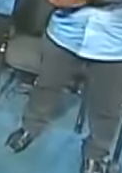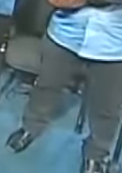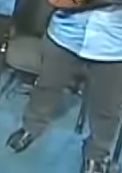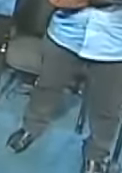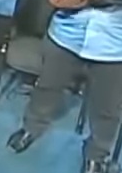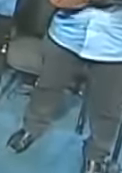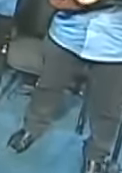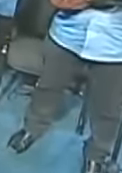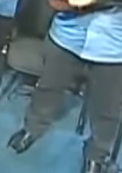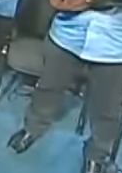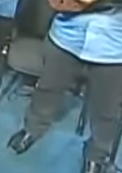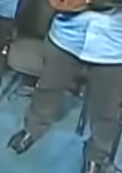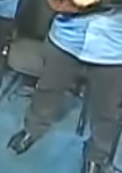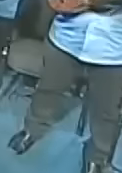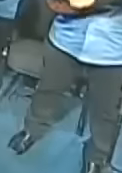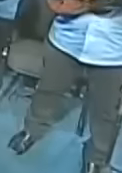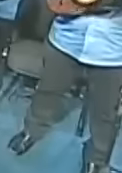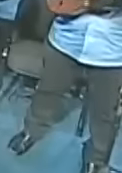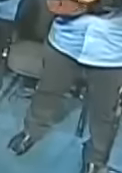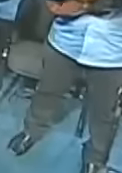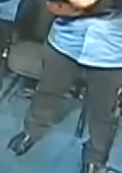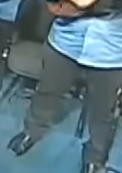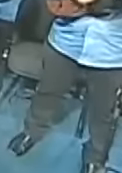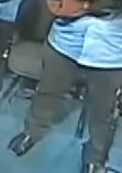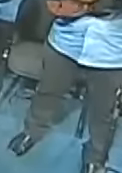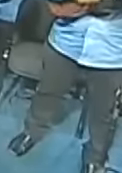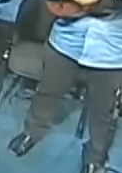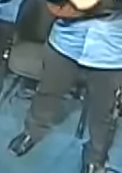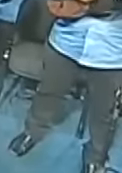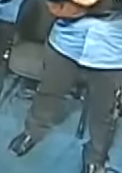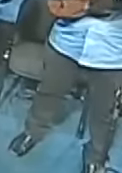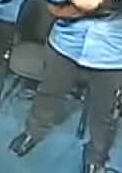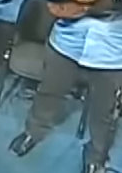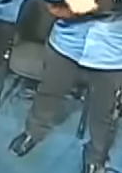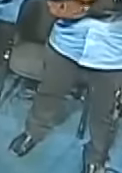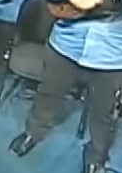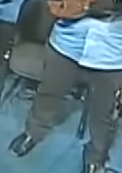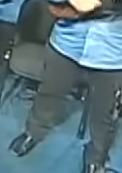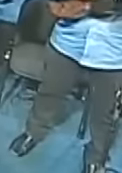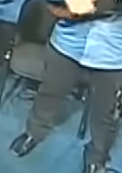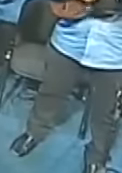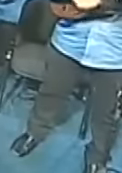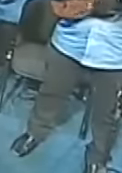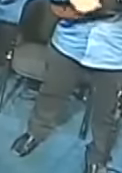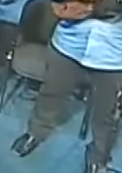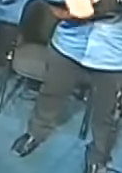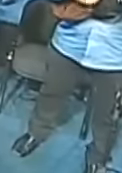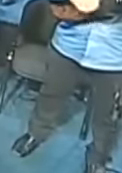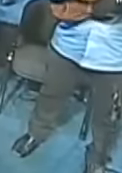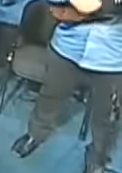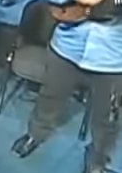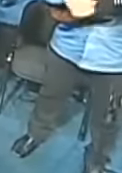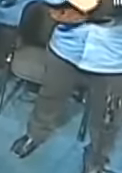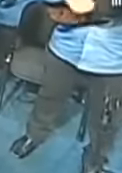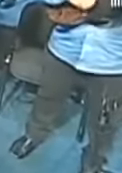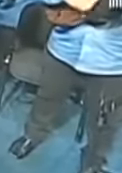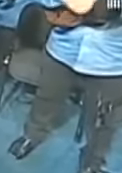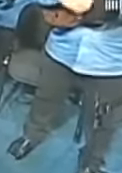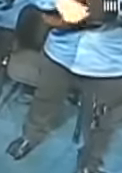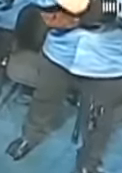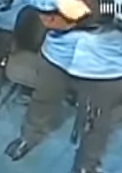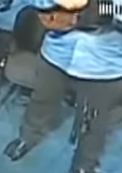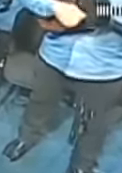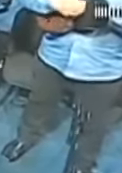Yo lo voy a acompañar, yo no soy de por aquí, yo vengo de Mantecal. Es lo mismo que Diosdado que viene desde el